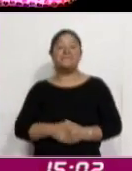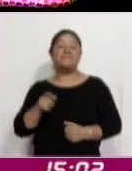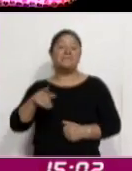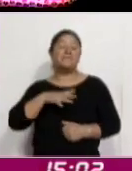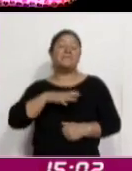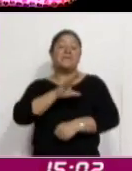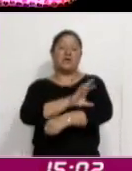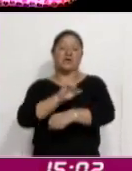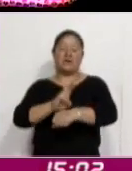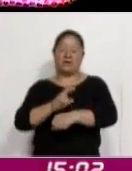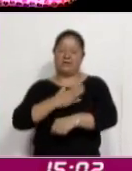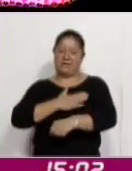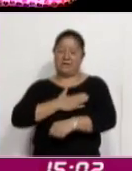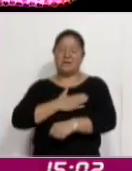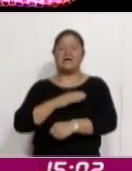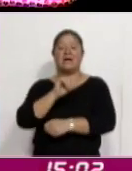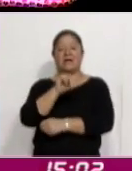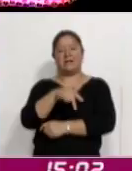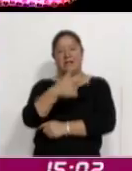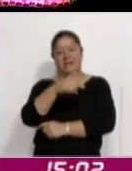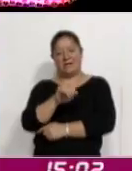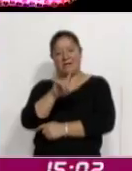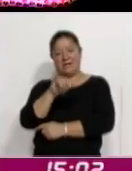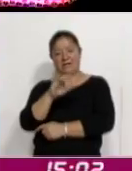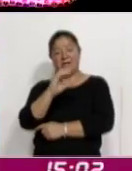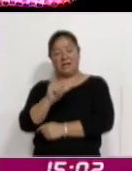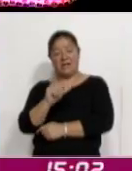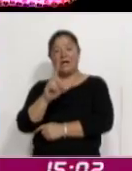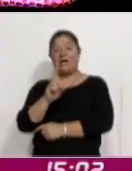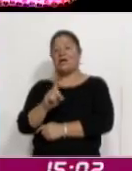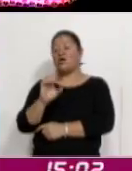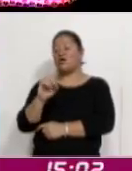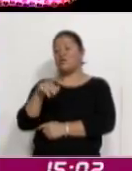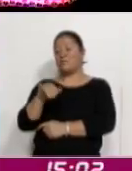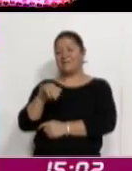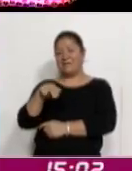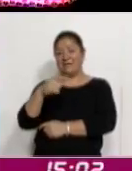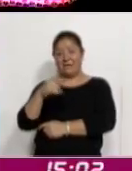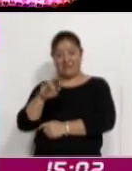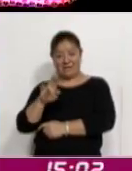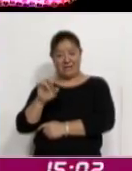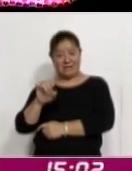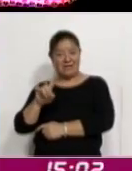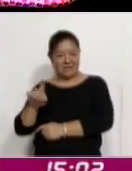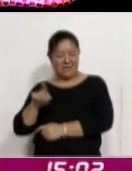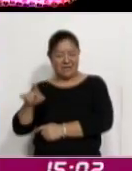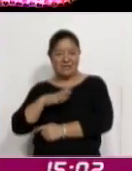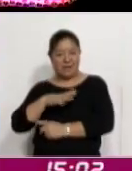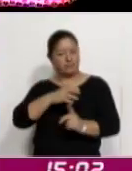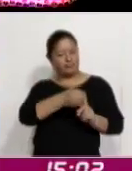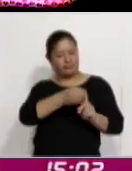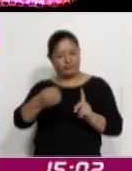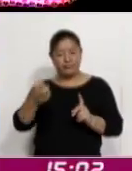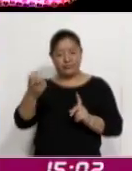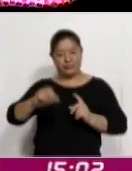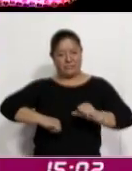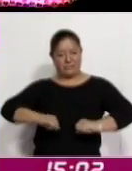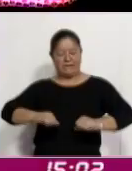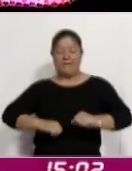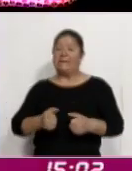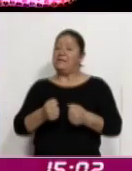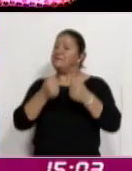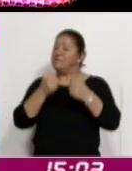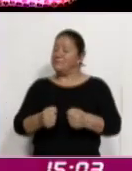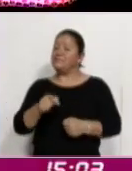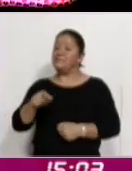coordinadora Angélica Domínguez, organizando todo este gran evento, este magno evento que sin lugar a dudas